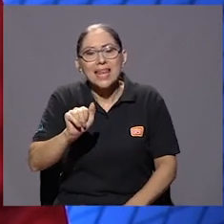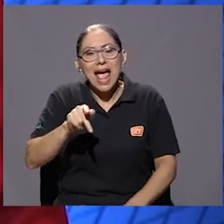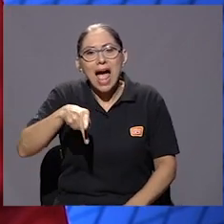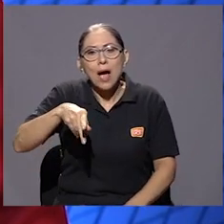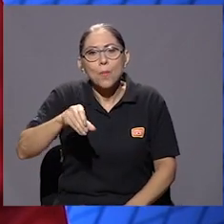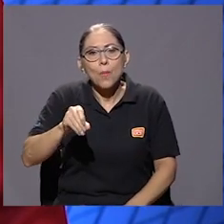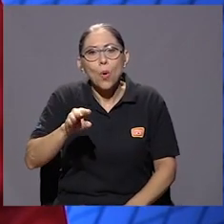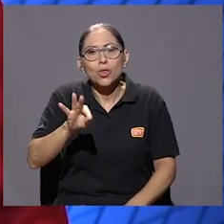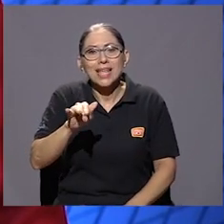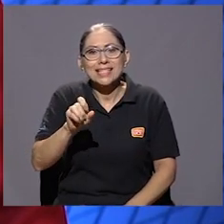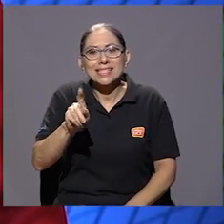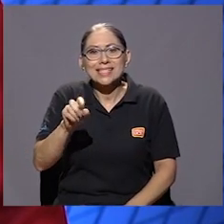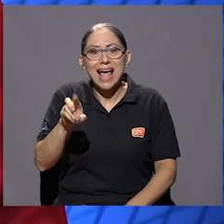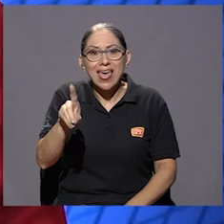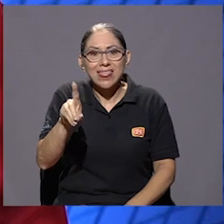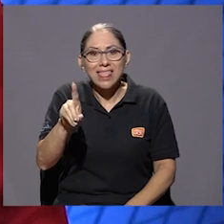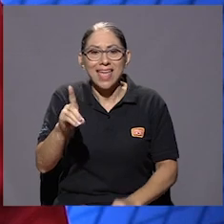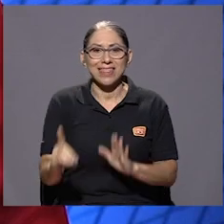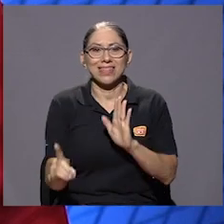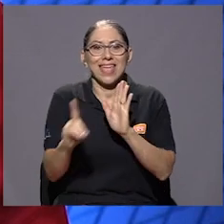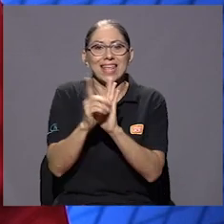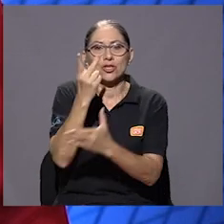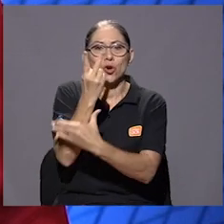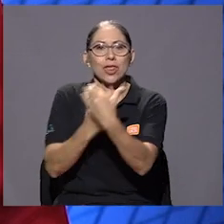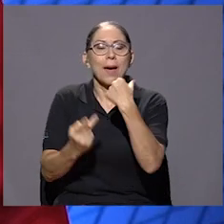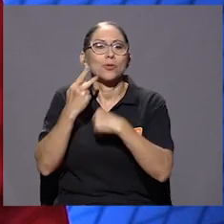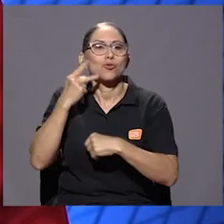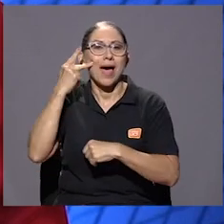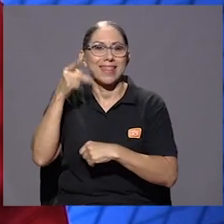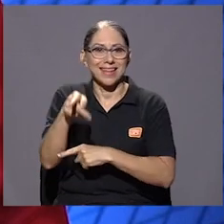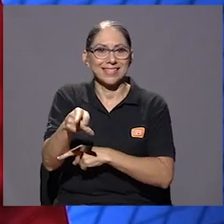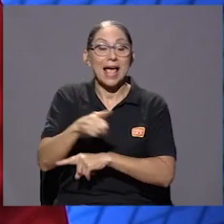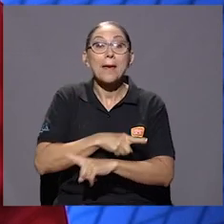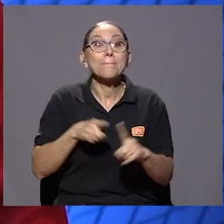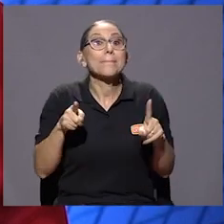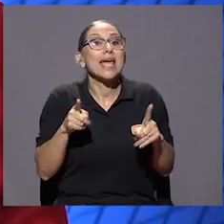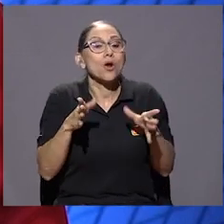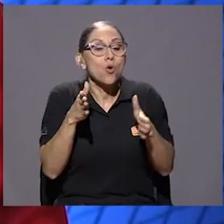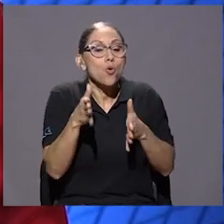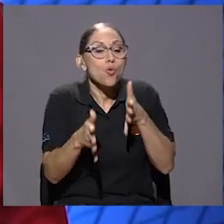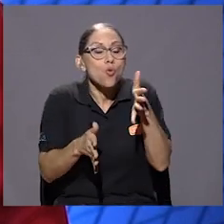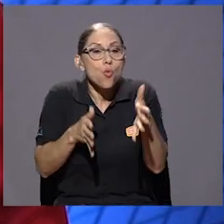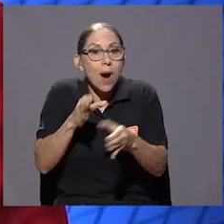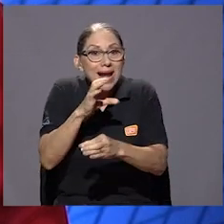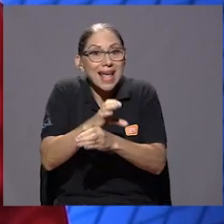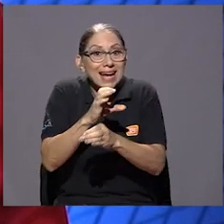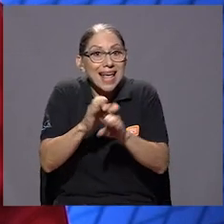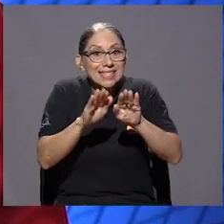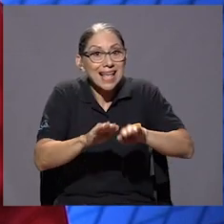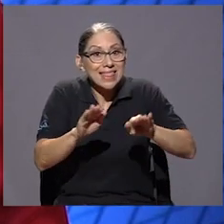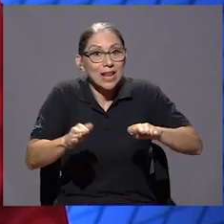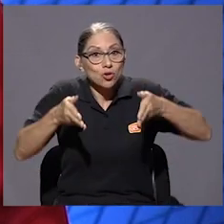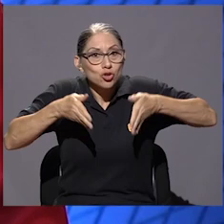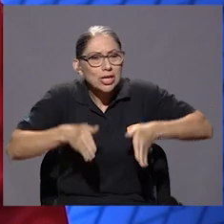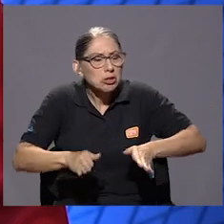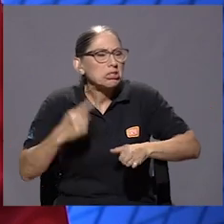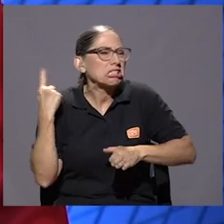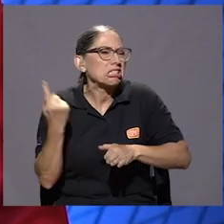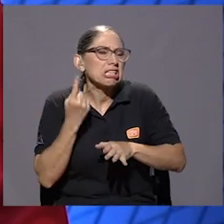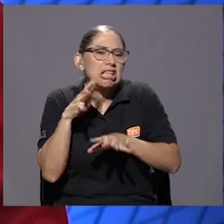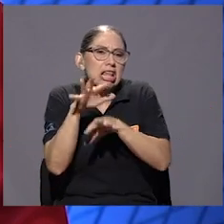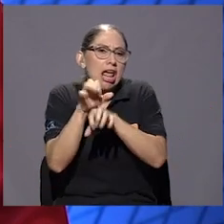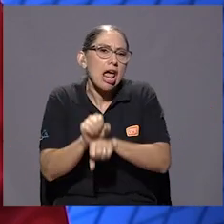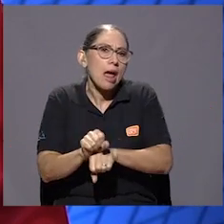compartida, es el derecho que tenemos ambos padres, pero la guarda, crianza de los menores, normalmente